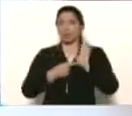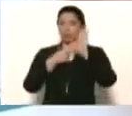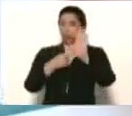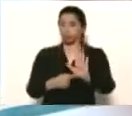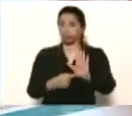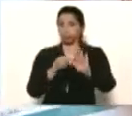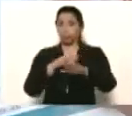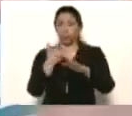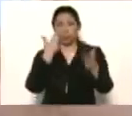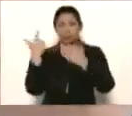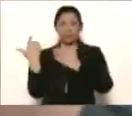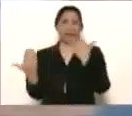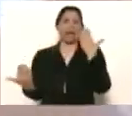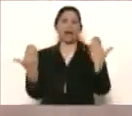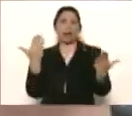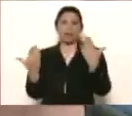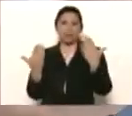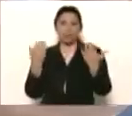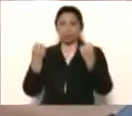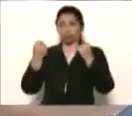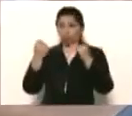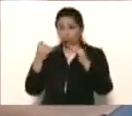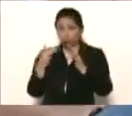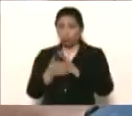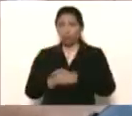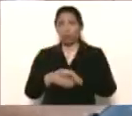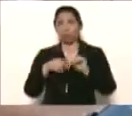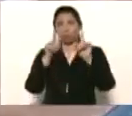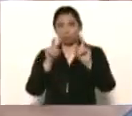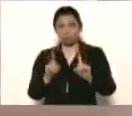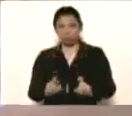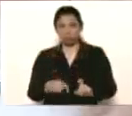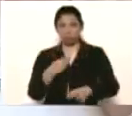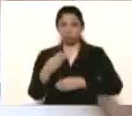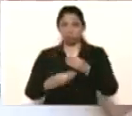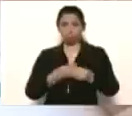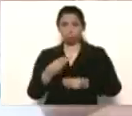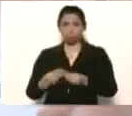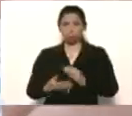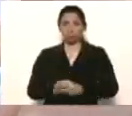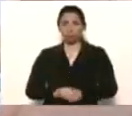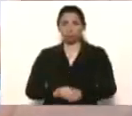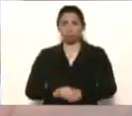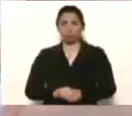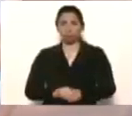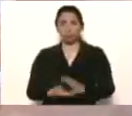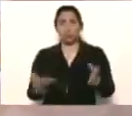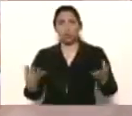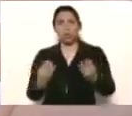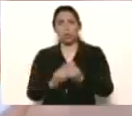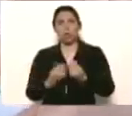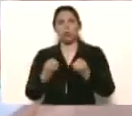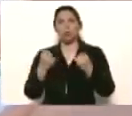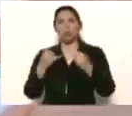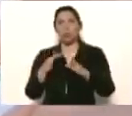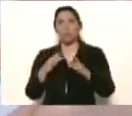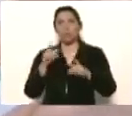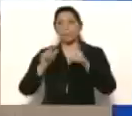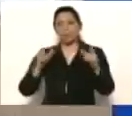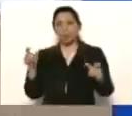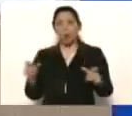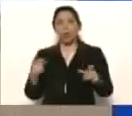porque esta lámina compara el número de tests realizados el número de casos confirmados